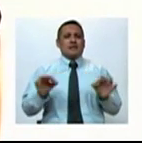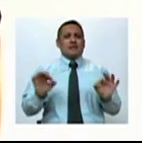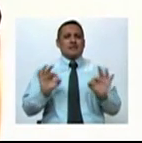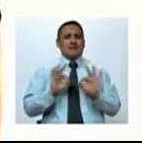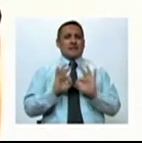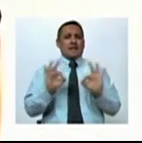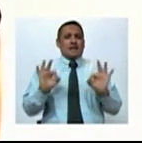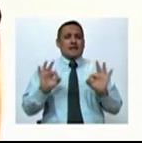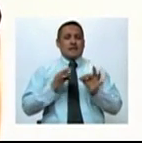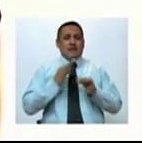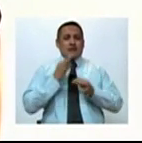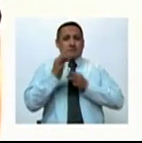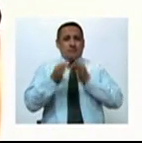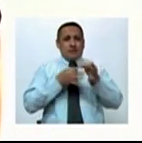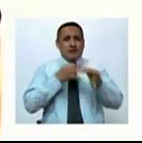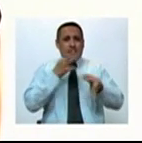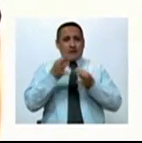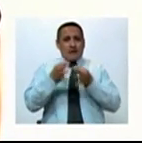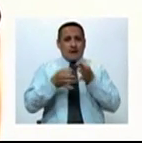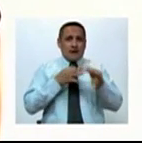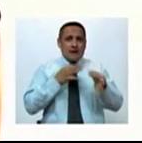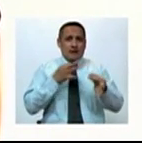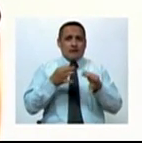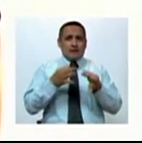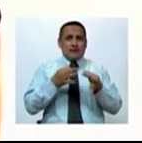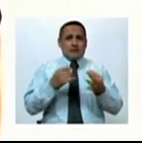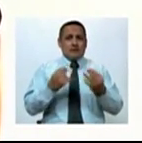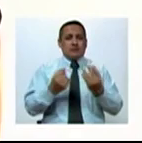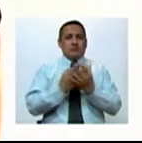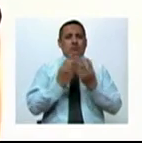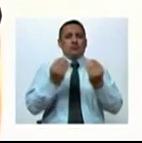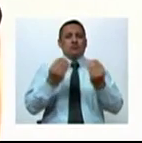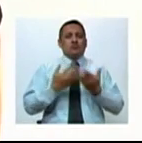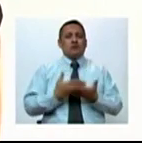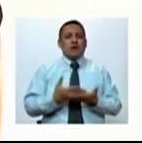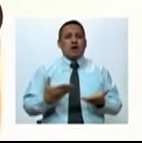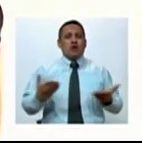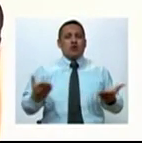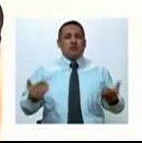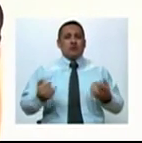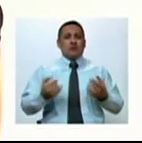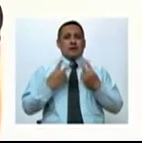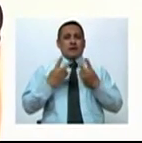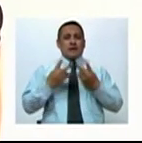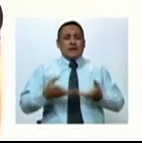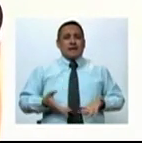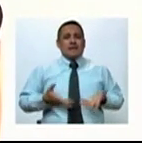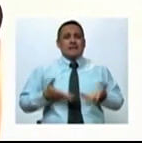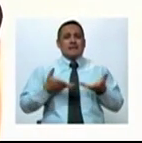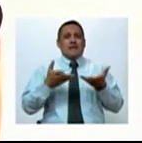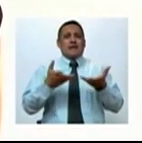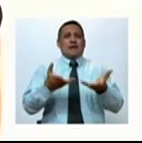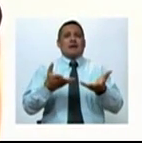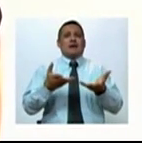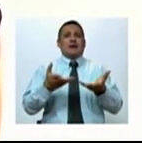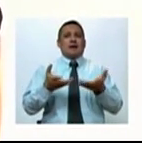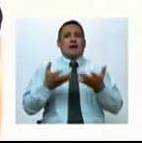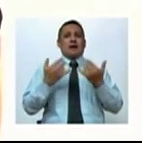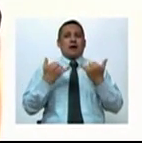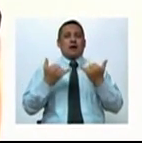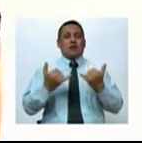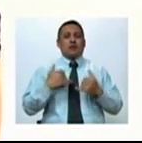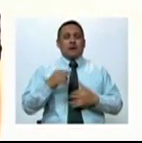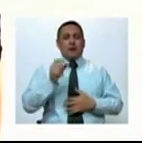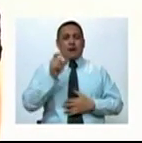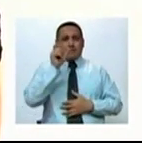insisto, los instrumentos que le da el usuario de